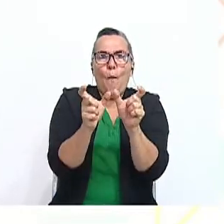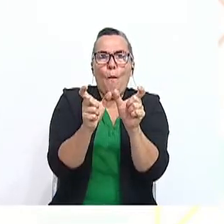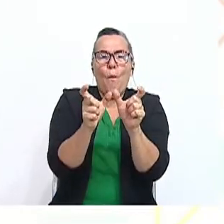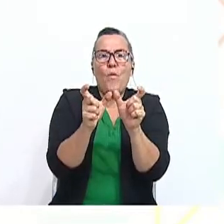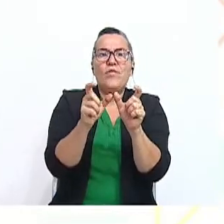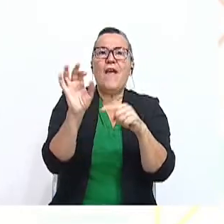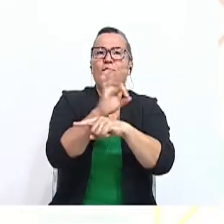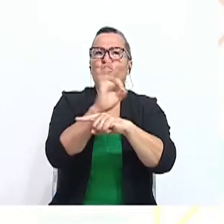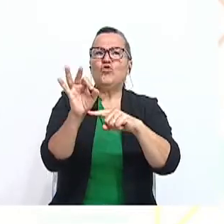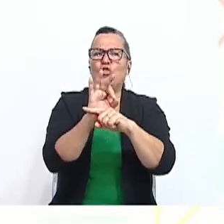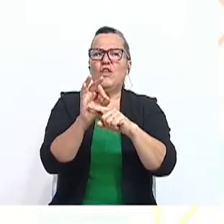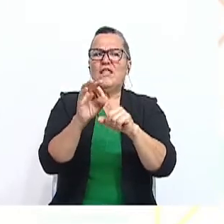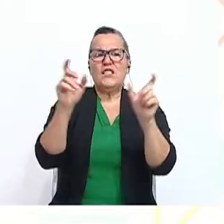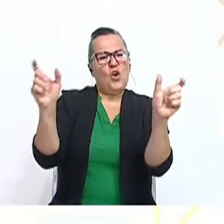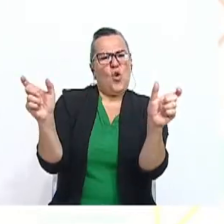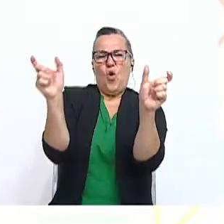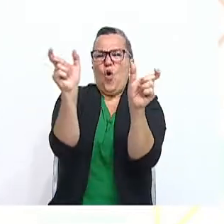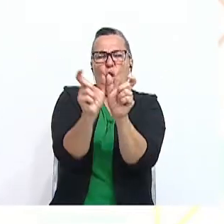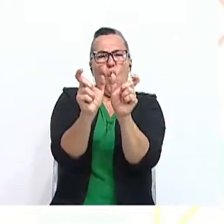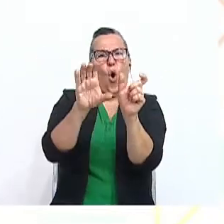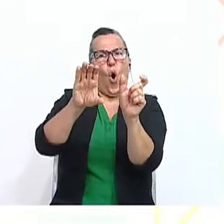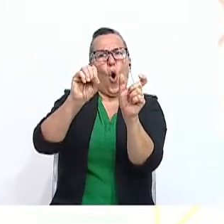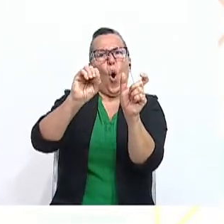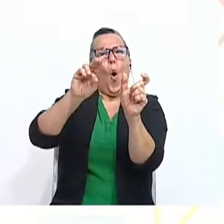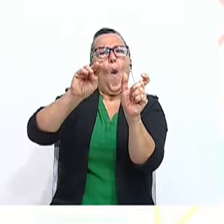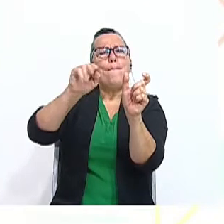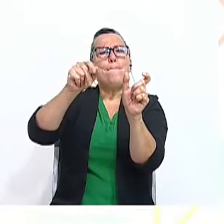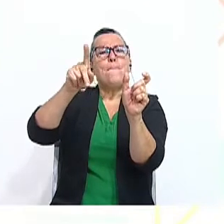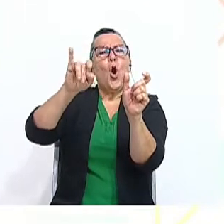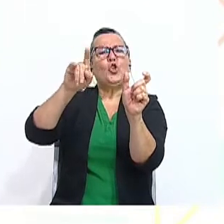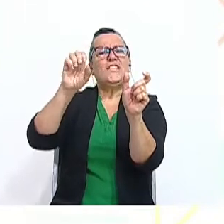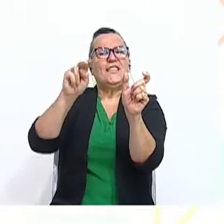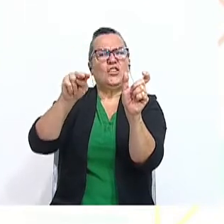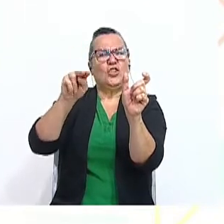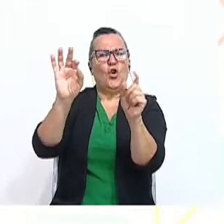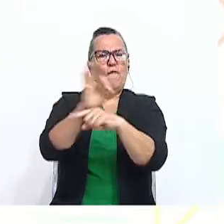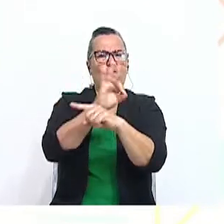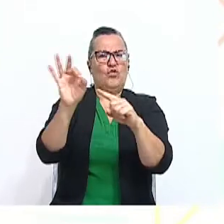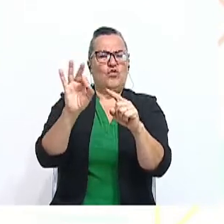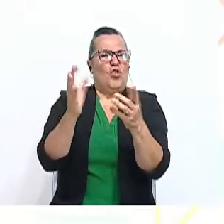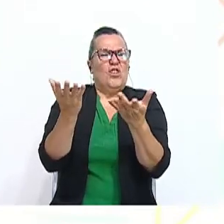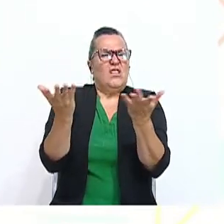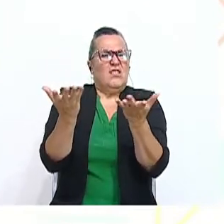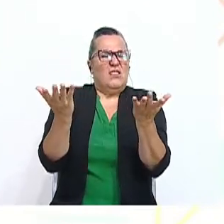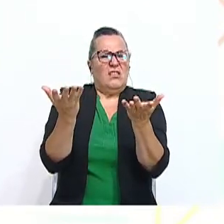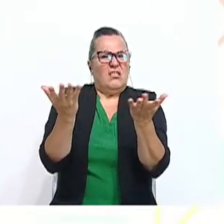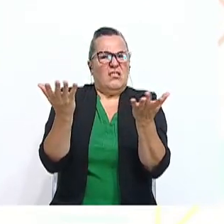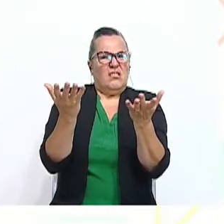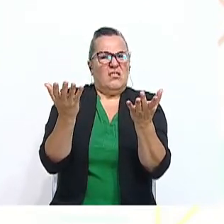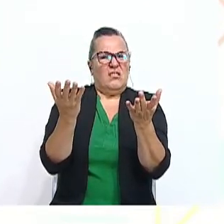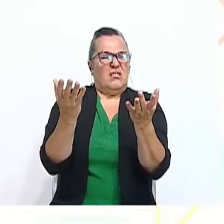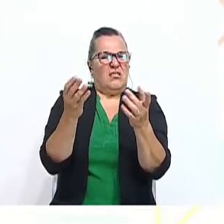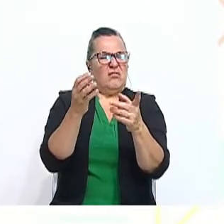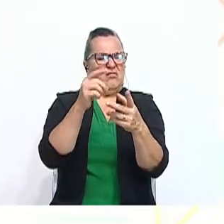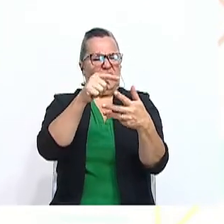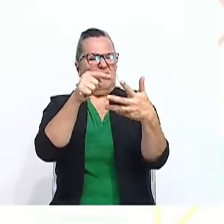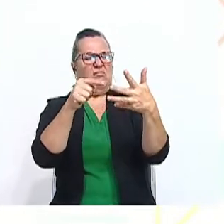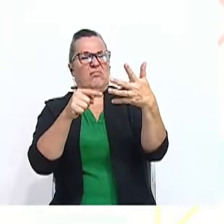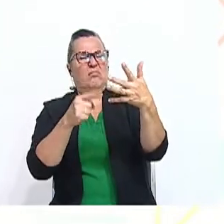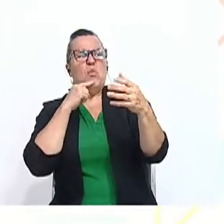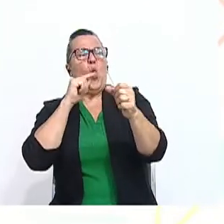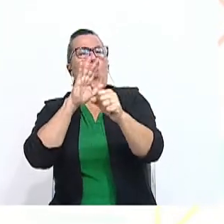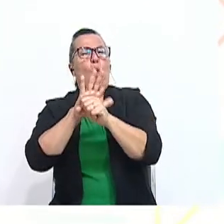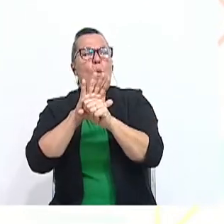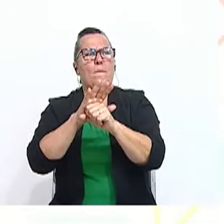funciones. ¿Qué es una composición de funciones? ¿Qué tipo de condiciones debería tener para que se cumpla una